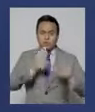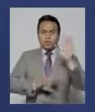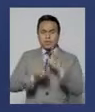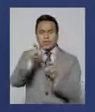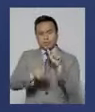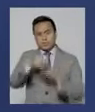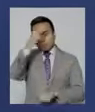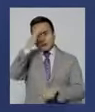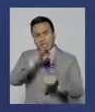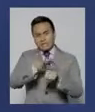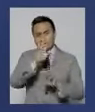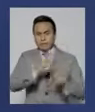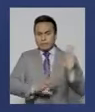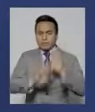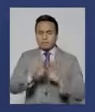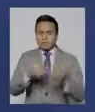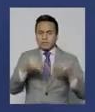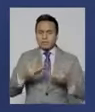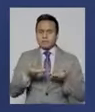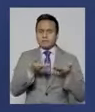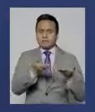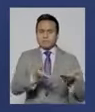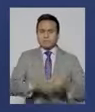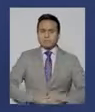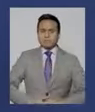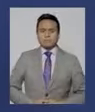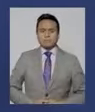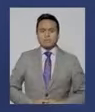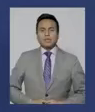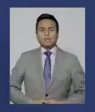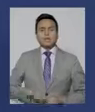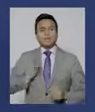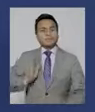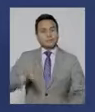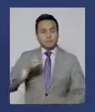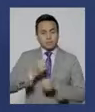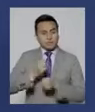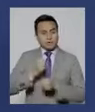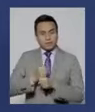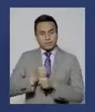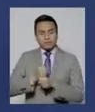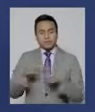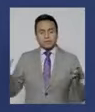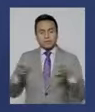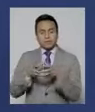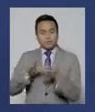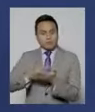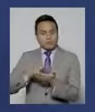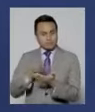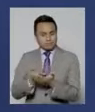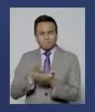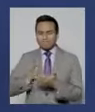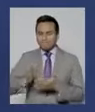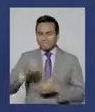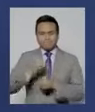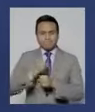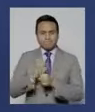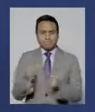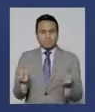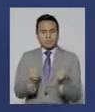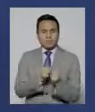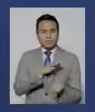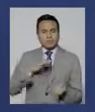nuestros pacientes como se merecen. Vamos a seguir trabajando como equipos de salud junto al